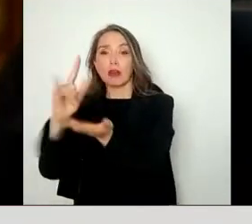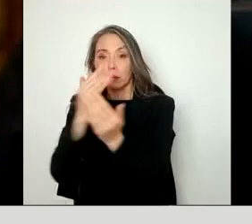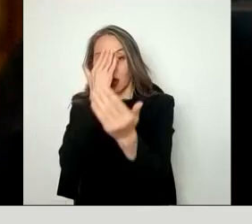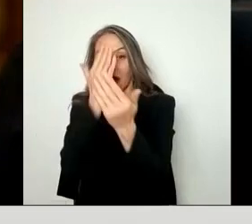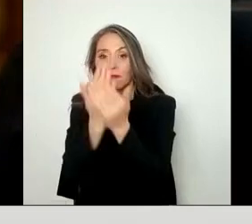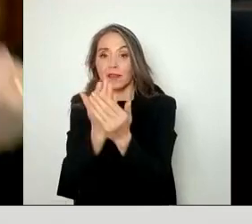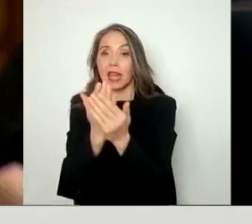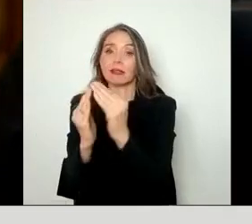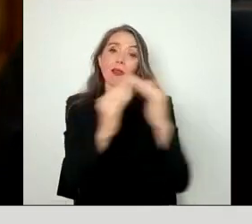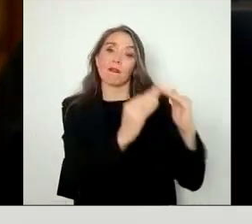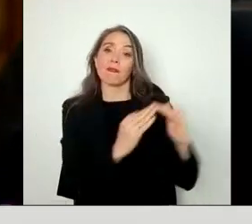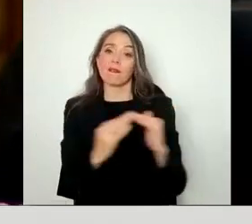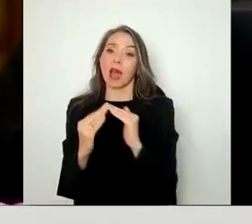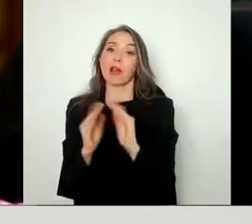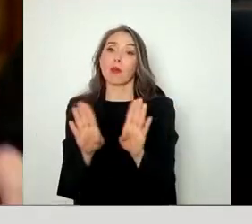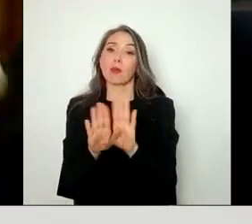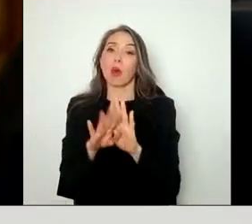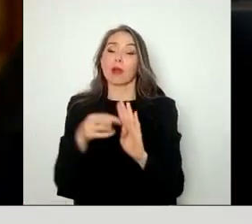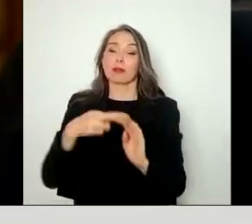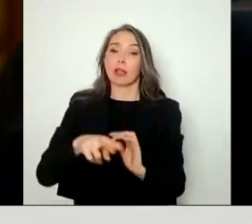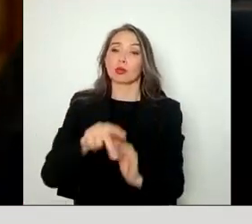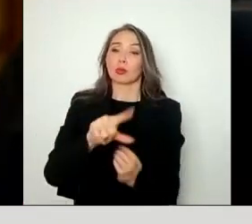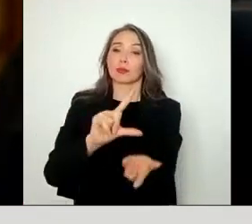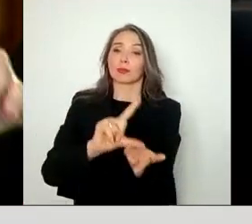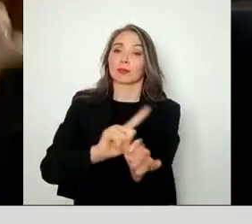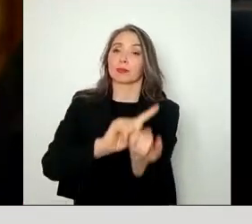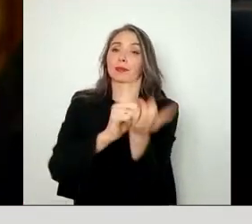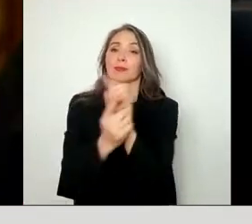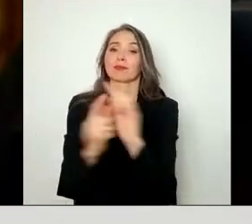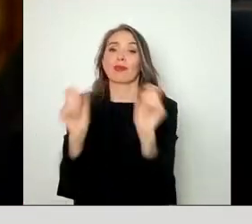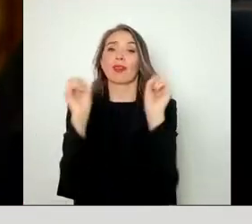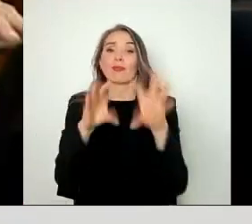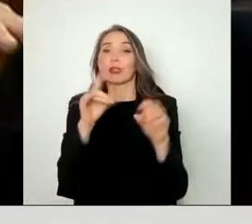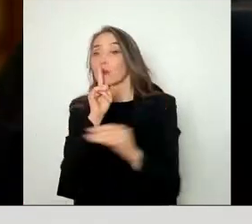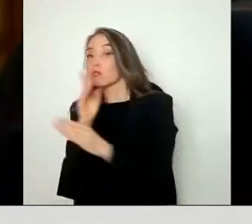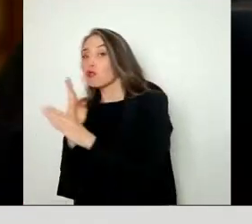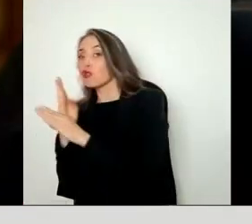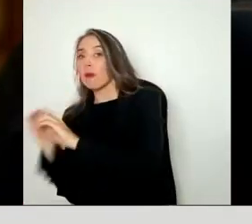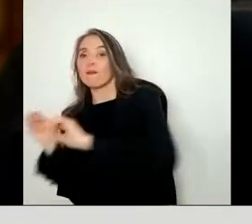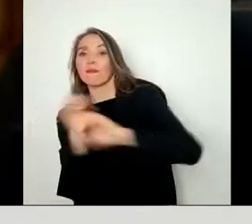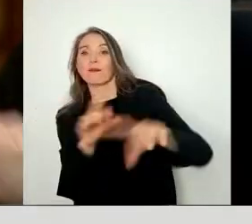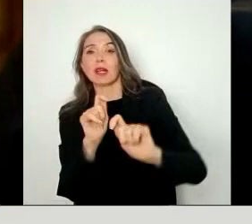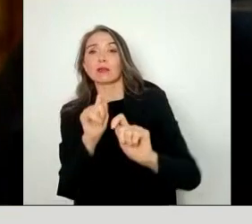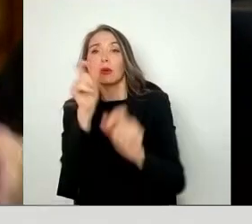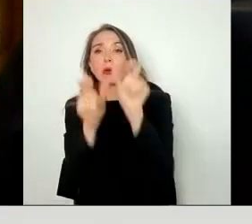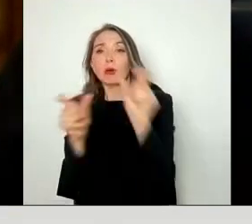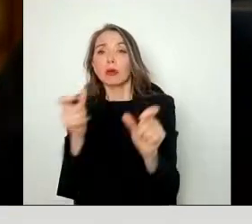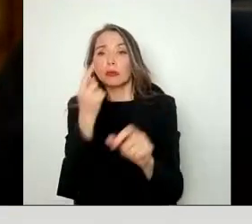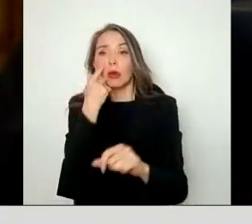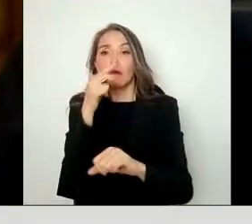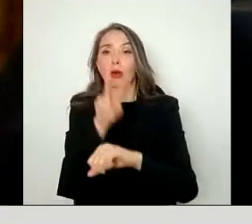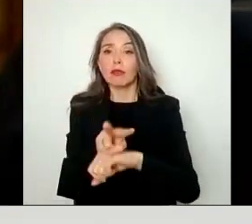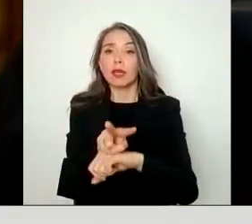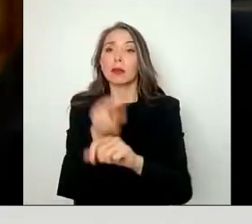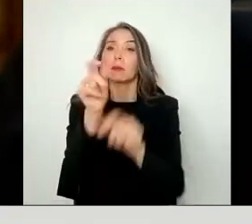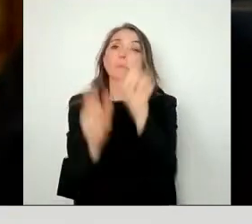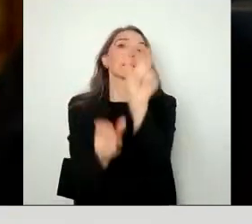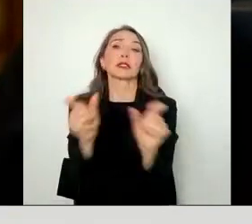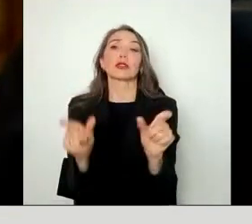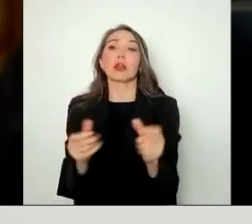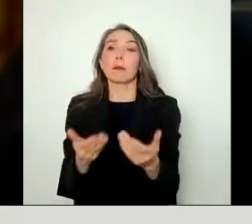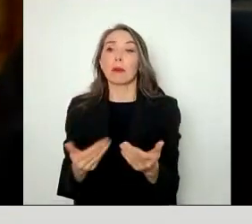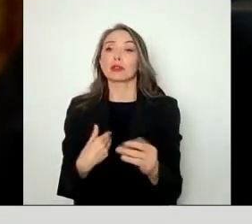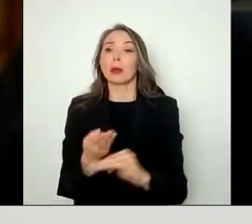un lugar que se está transformando en un basurero clandestino a vista paciencia de todas las personas y por eso también pido que se